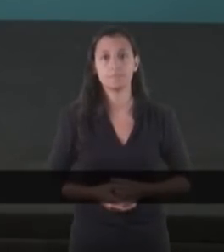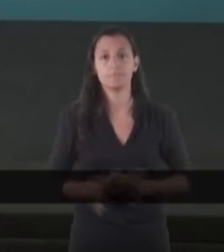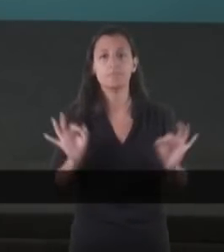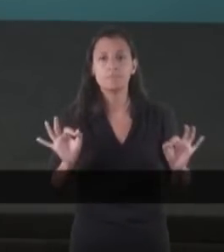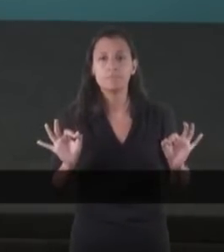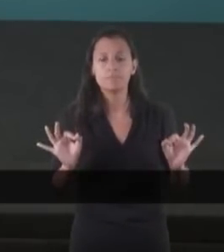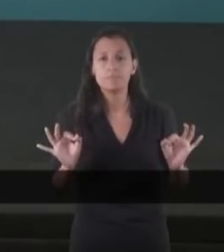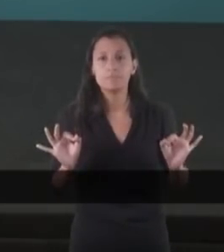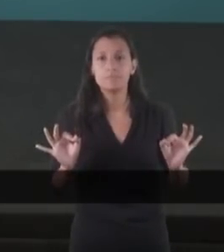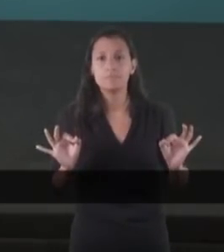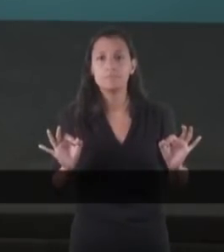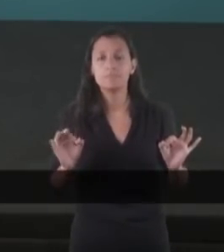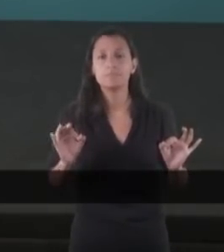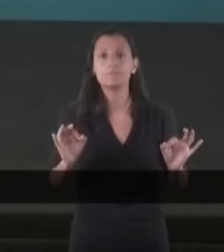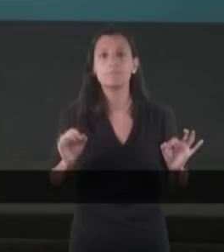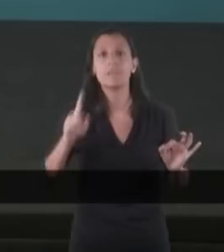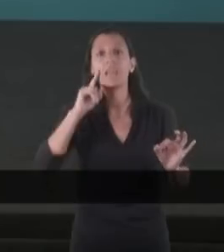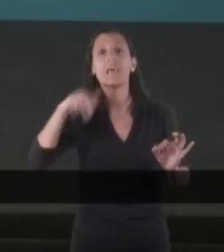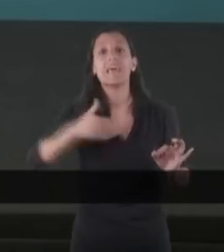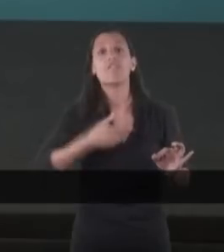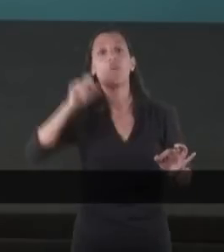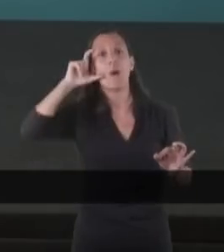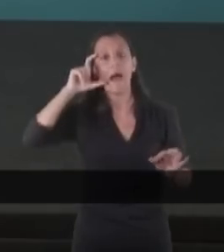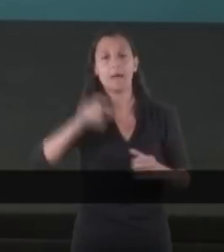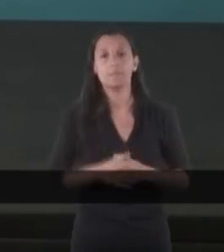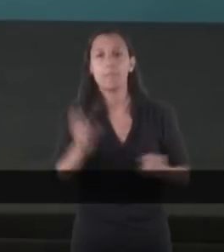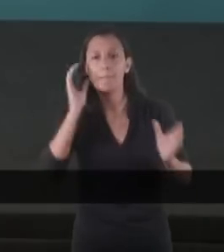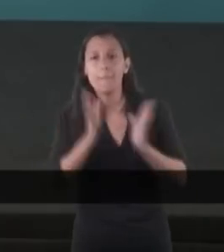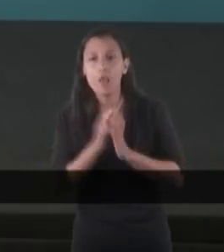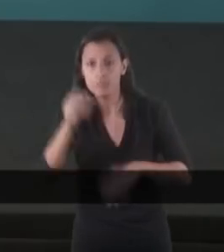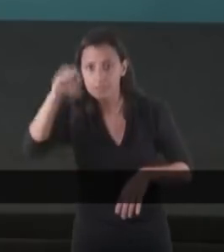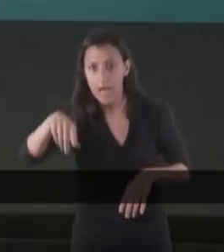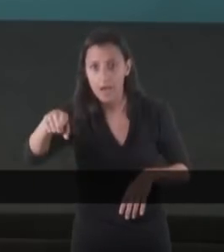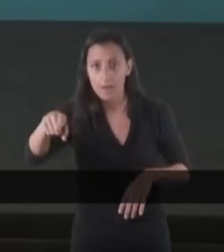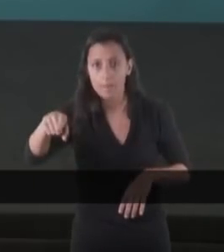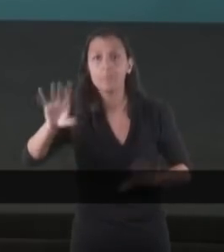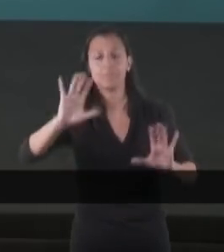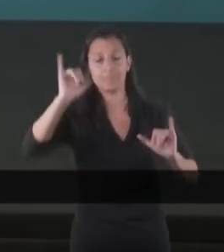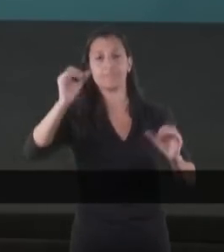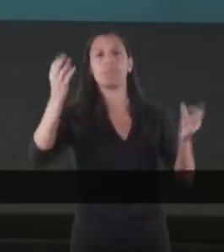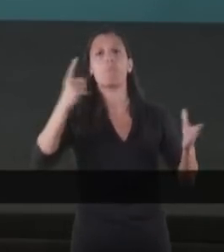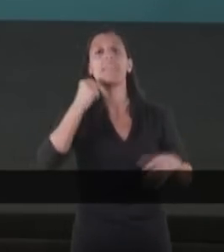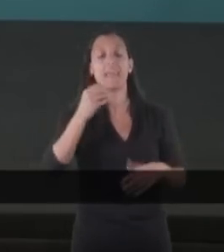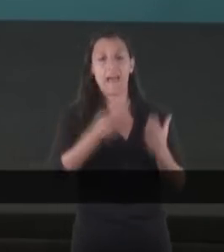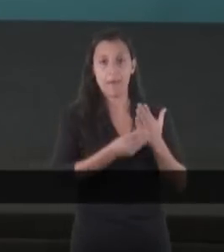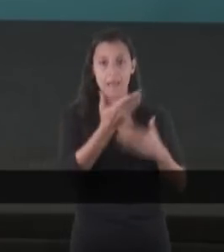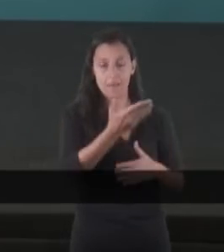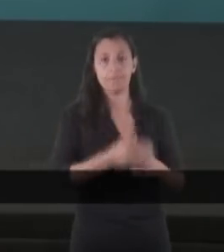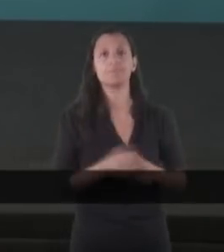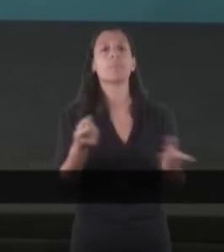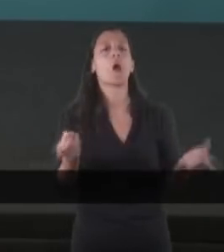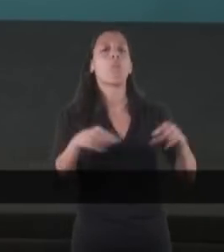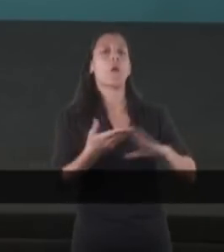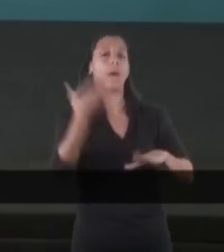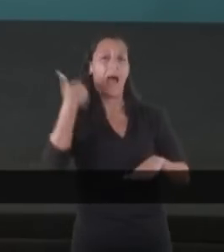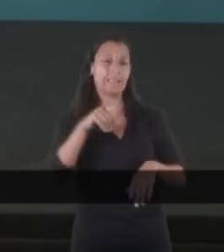Eduardo Menegazzi de Infobae, perdón. tal, Gabriela? Buen día. ¿Cómo estás? Buen día. Bueno,